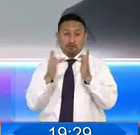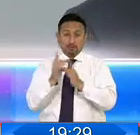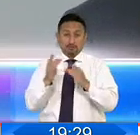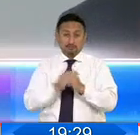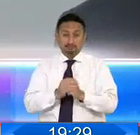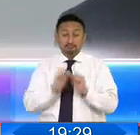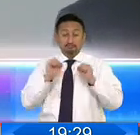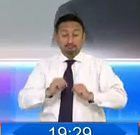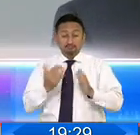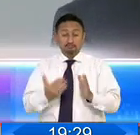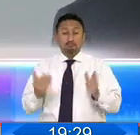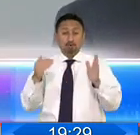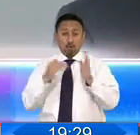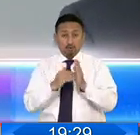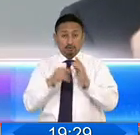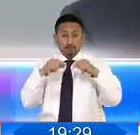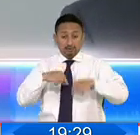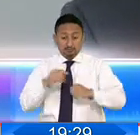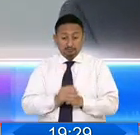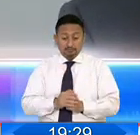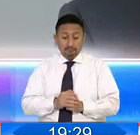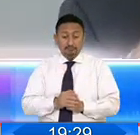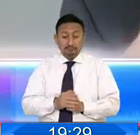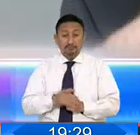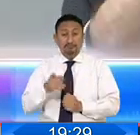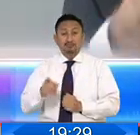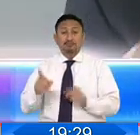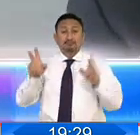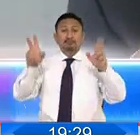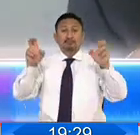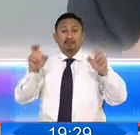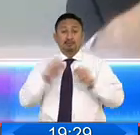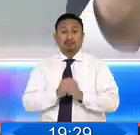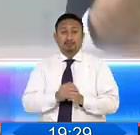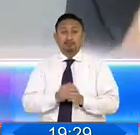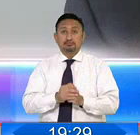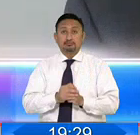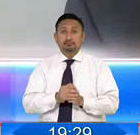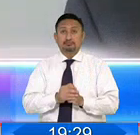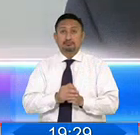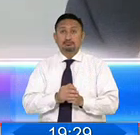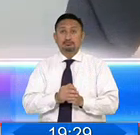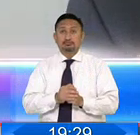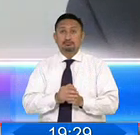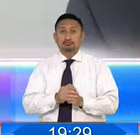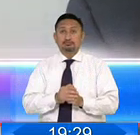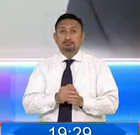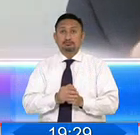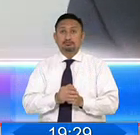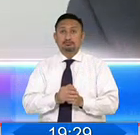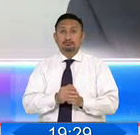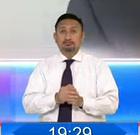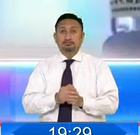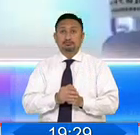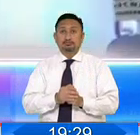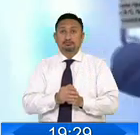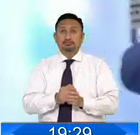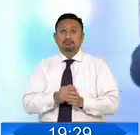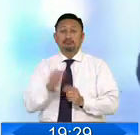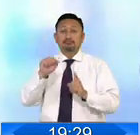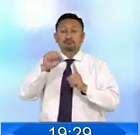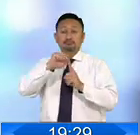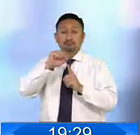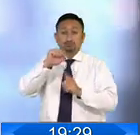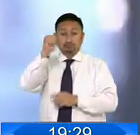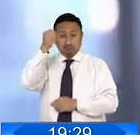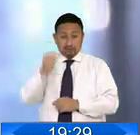nuevo, recalco eso, es aquellos colegios que están en la fase piloto de la sierra. El